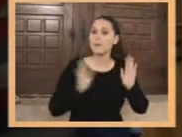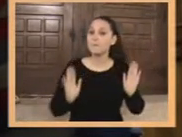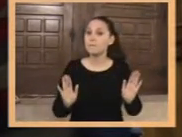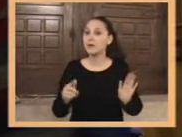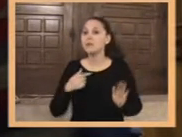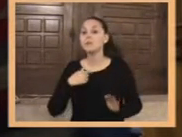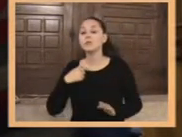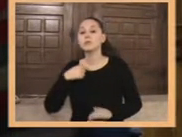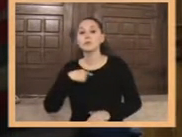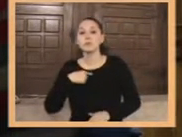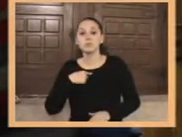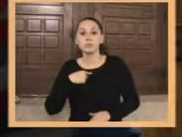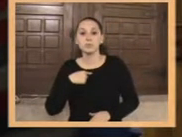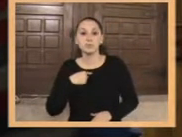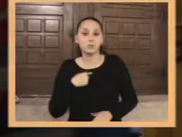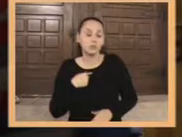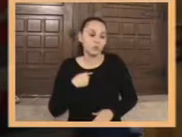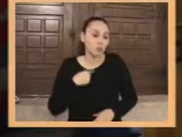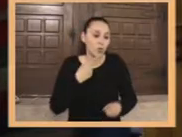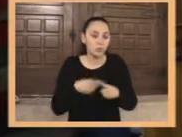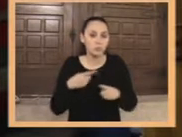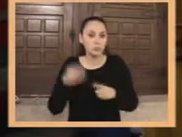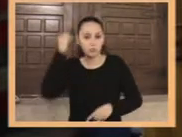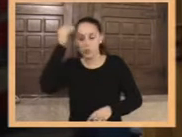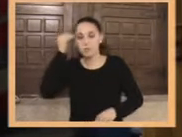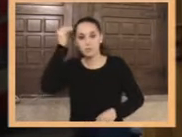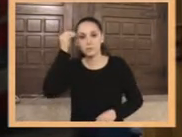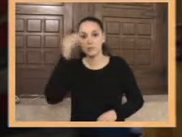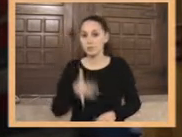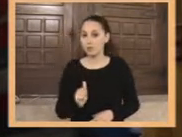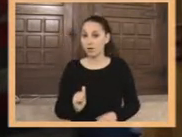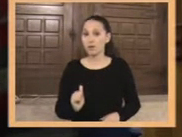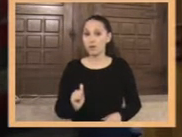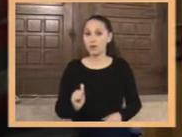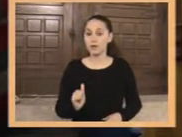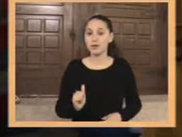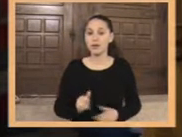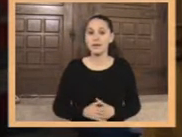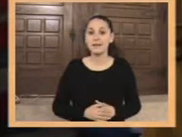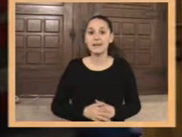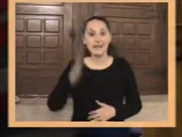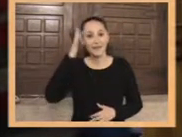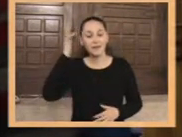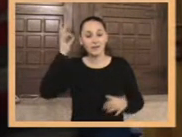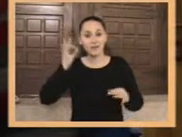yo tengo mis principios, creo que los concejales me apoyan en esos principios y creo que igual